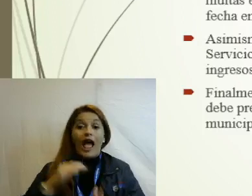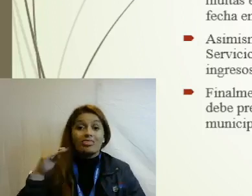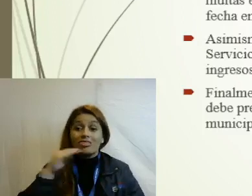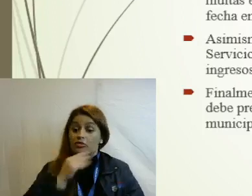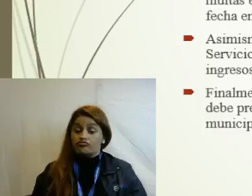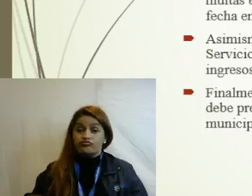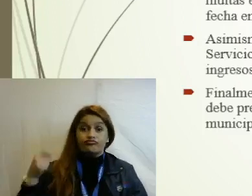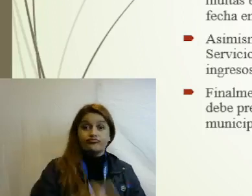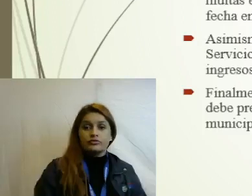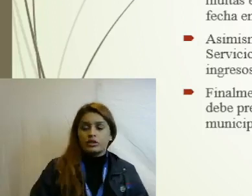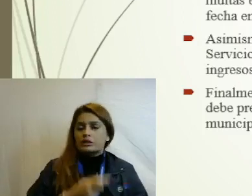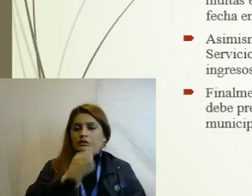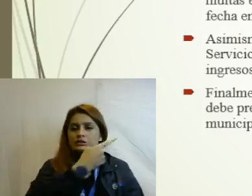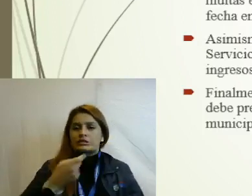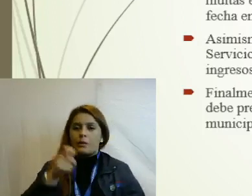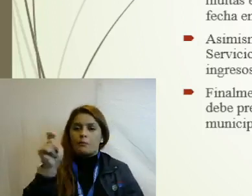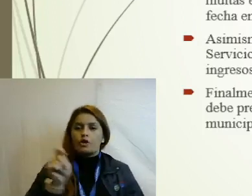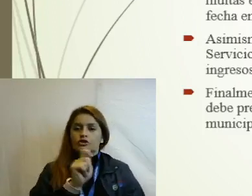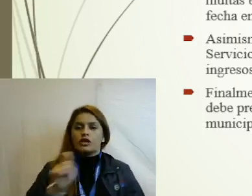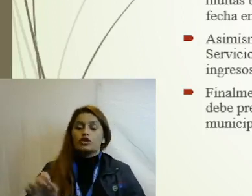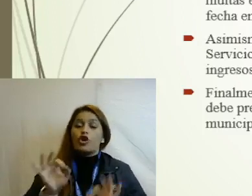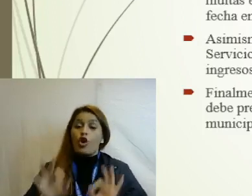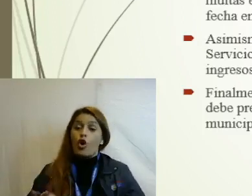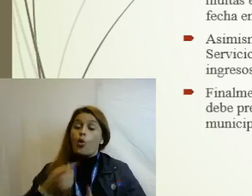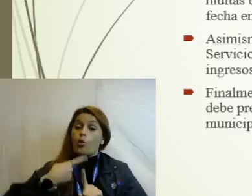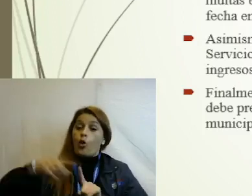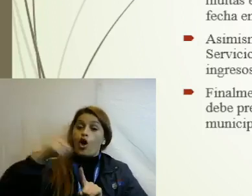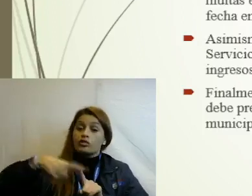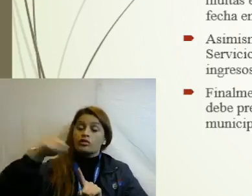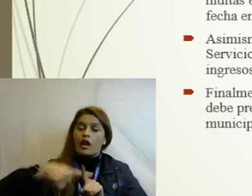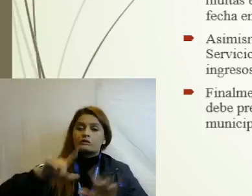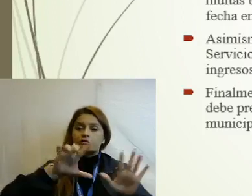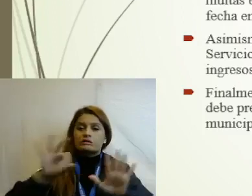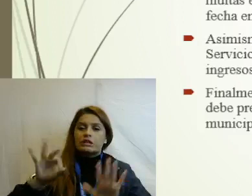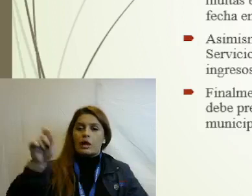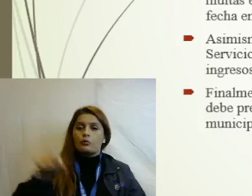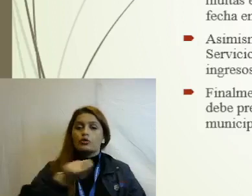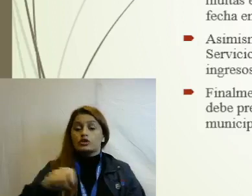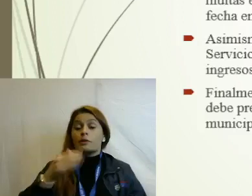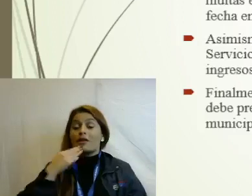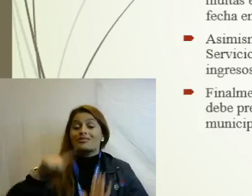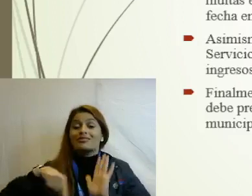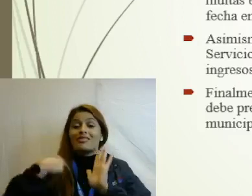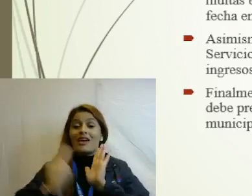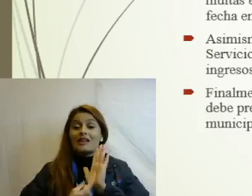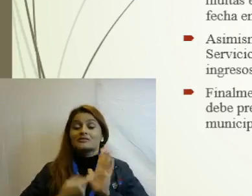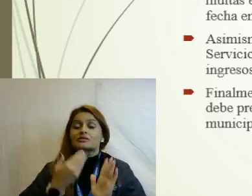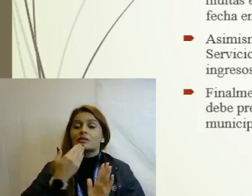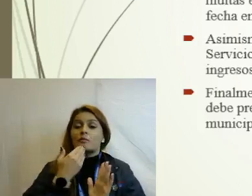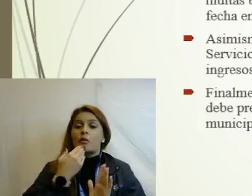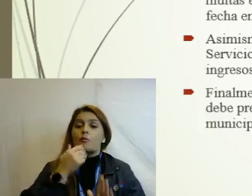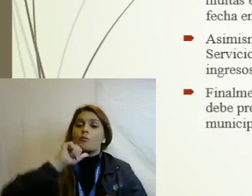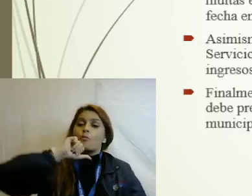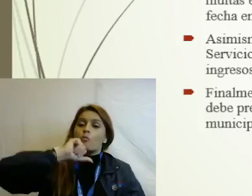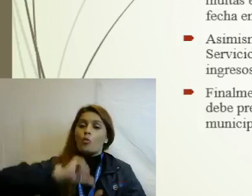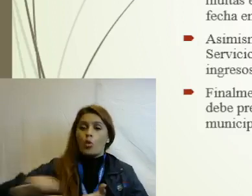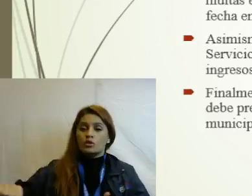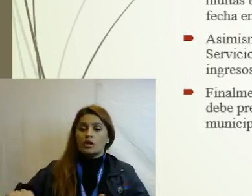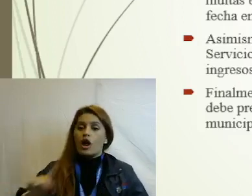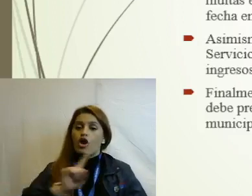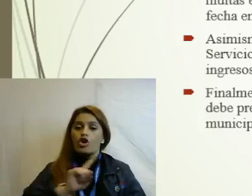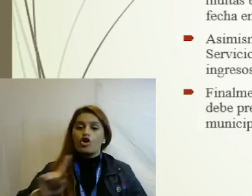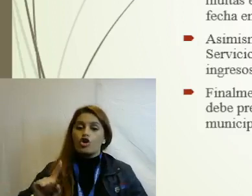del 70% de los intereses y multas, podemos también de oficio, ¿no es cierto?, no